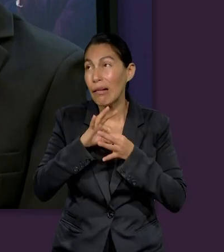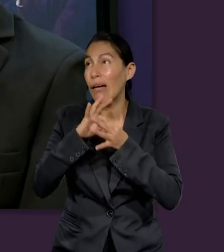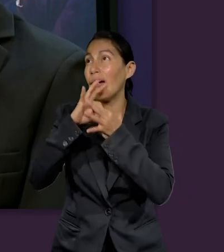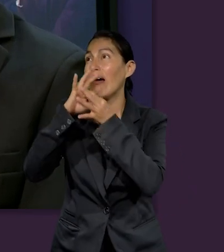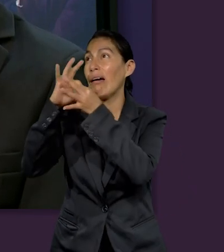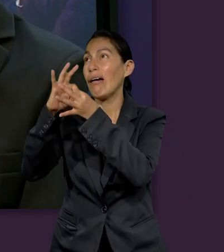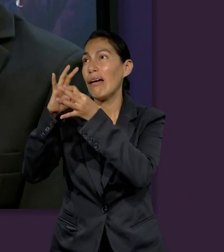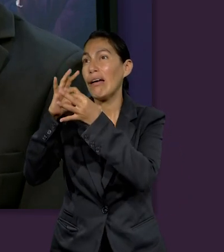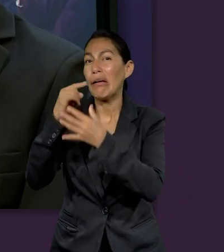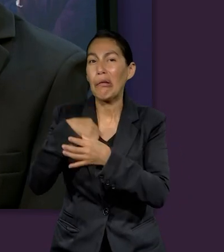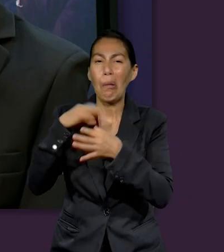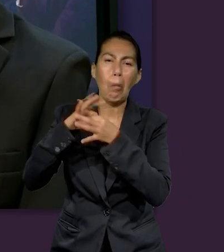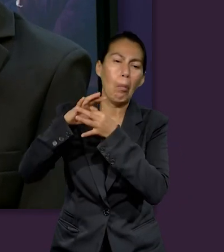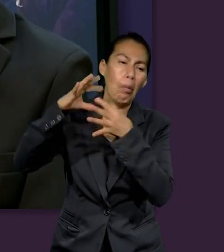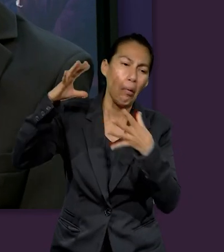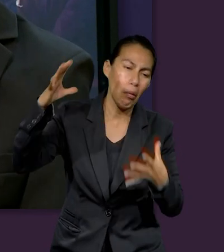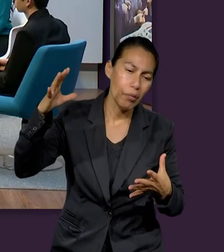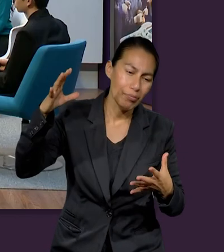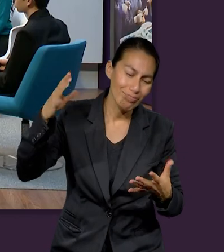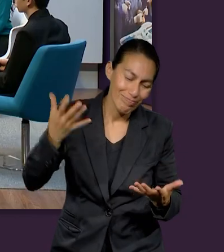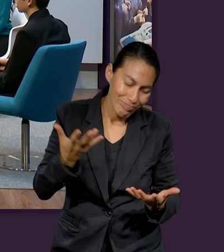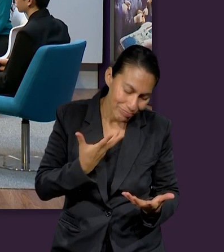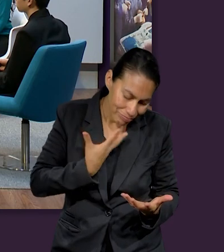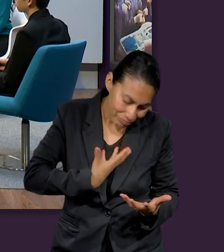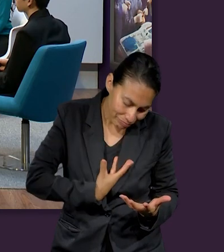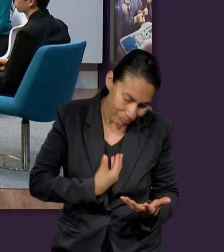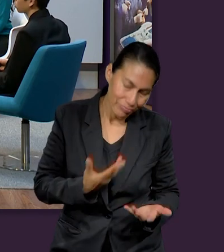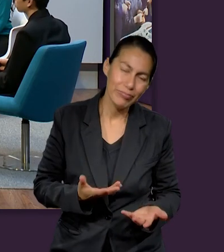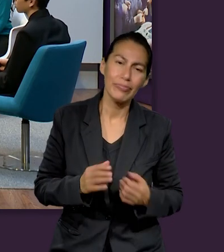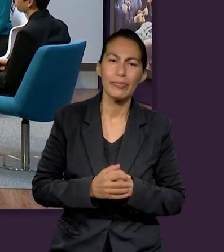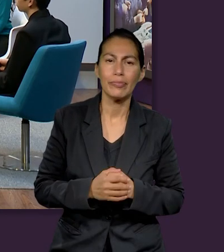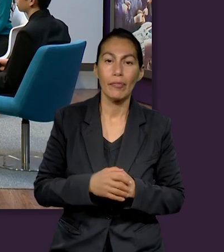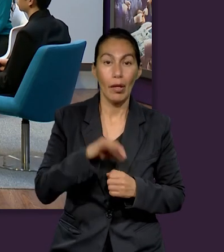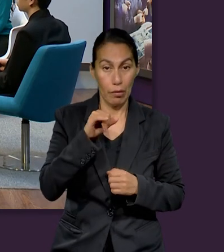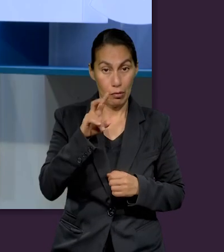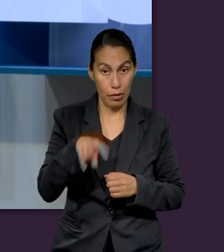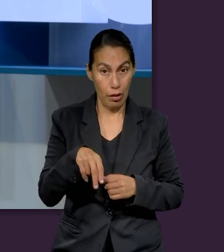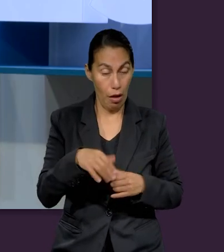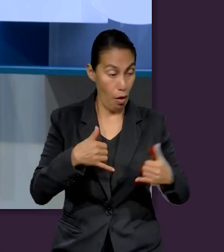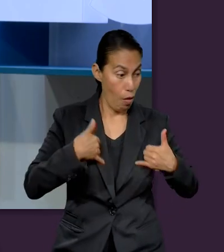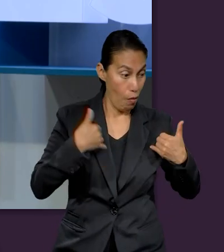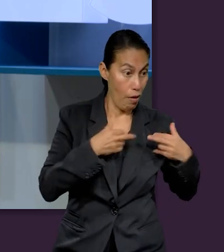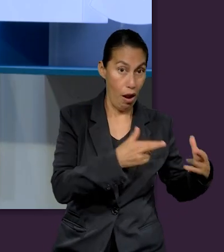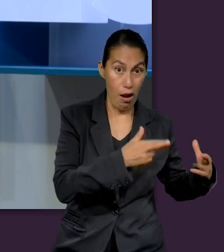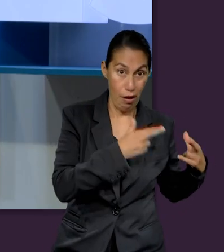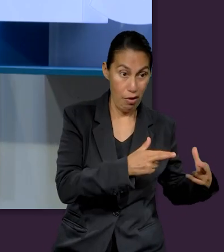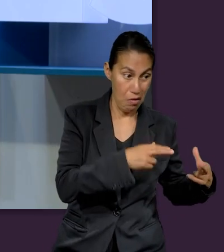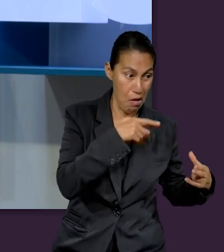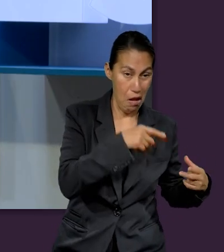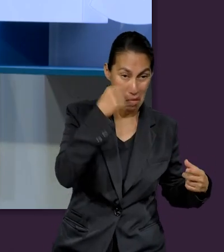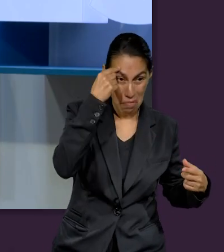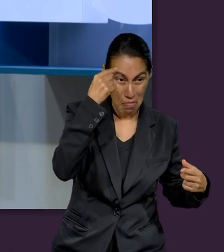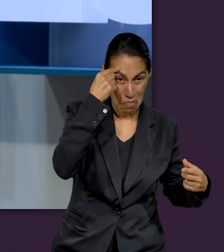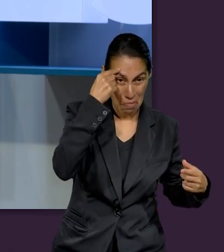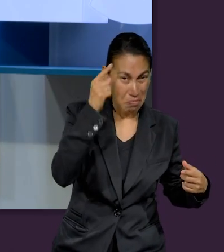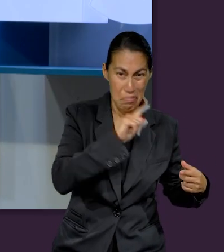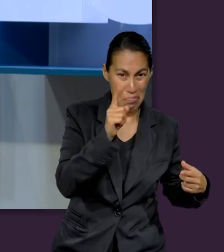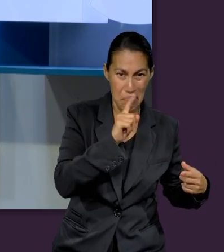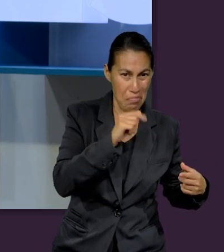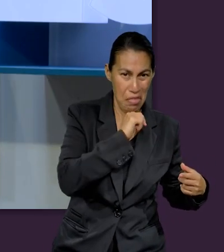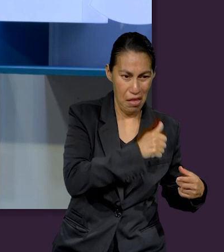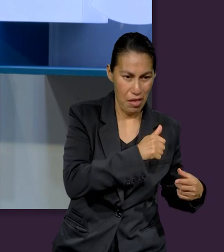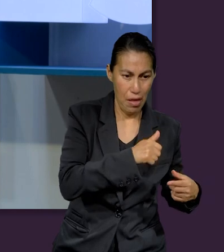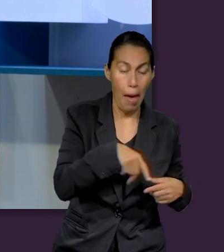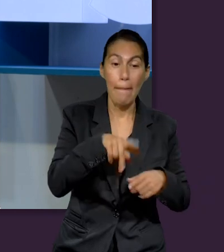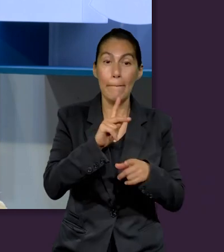mal de salud estando en las últimas etapas de mi vida y siento que no viví como debe haber en mi vida Sí el El